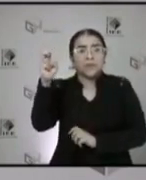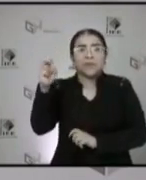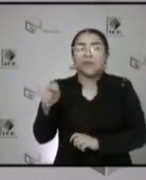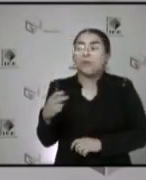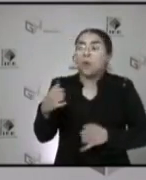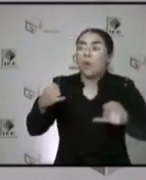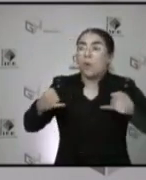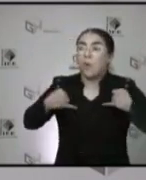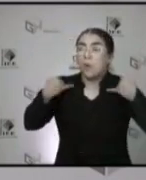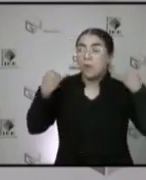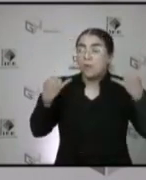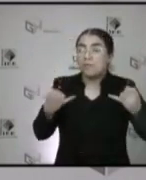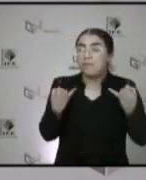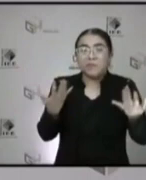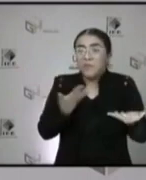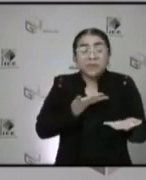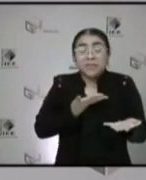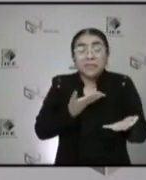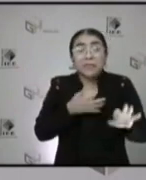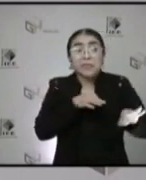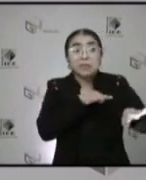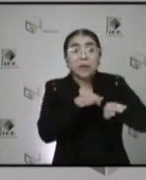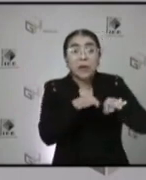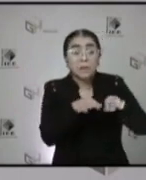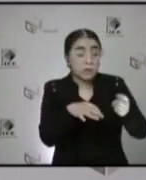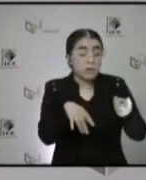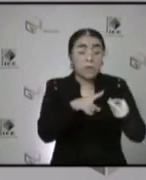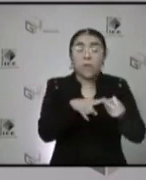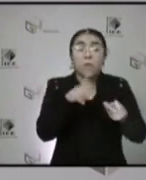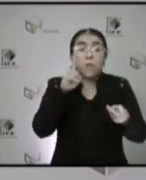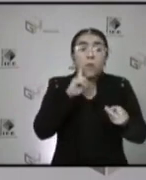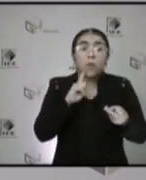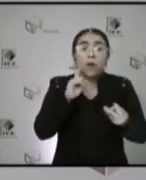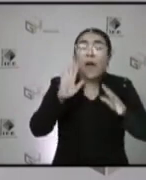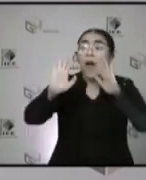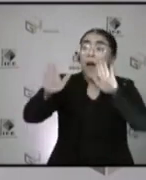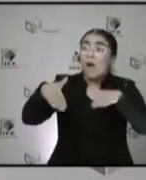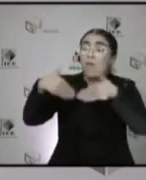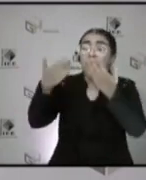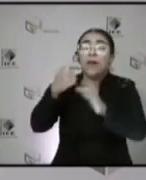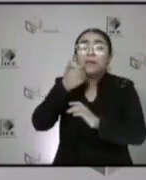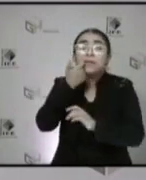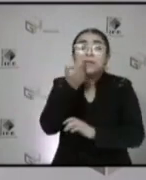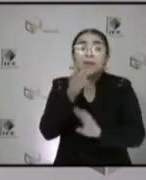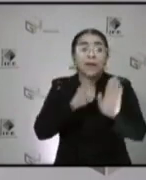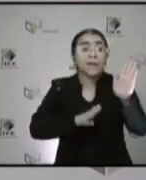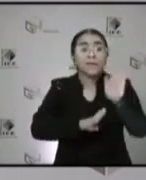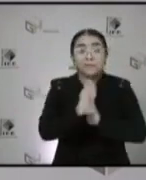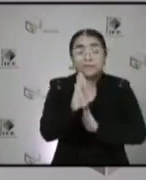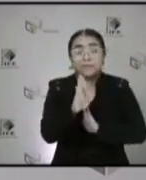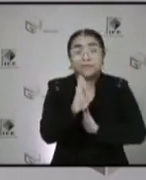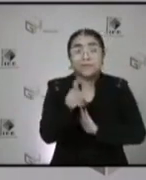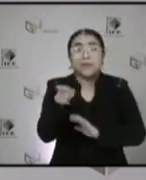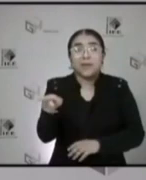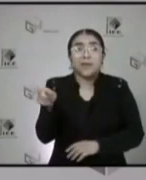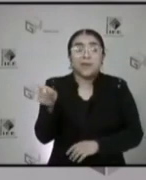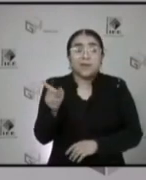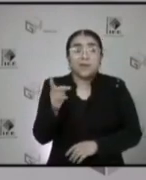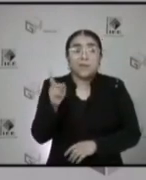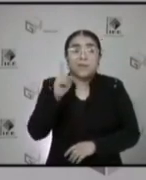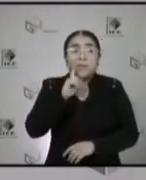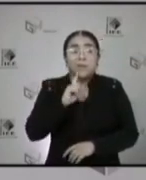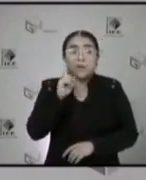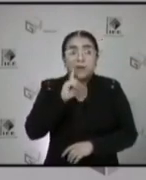hoy no tienen empleo, a las mujeres que hoy quieren salir adelante y que están luchando por sacar a